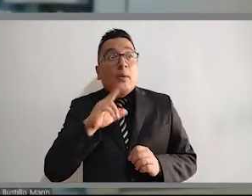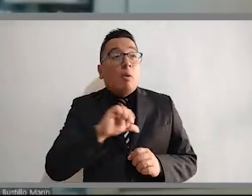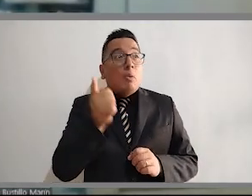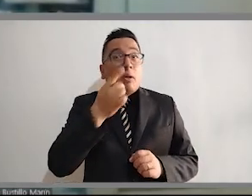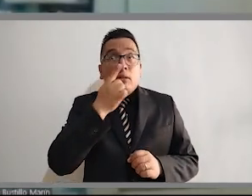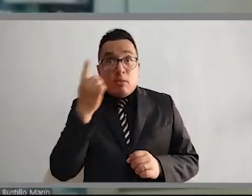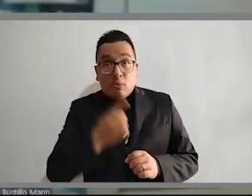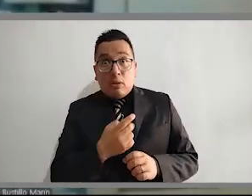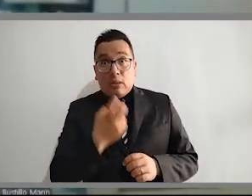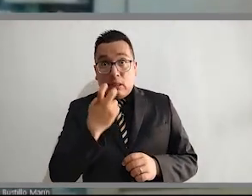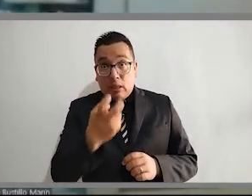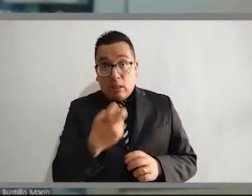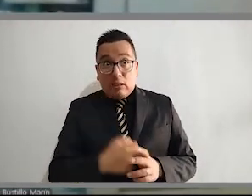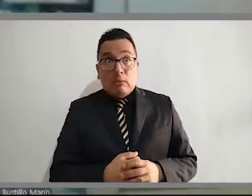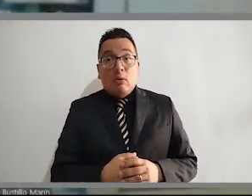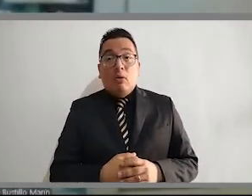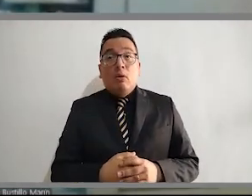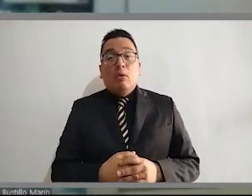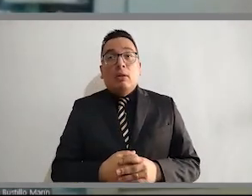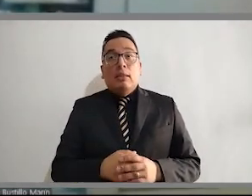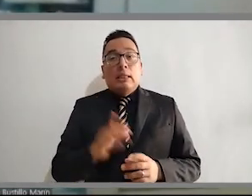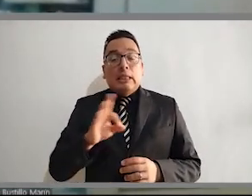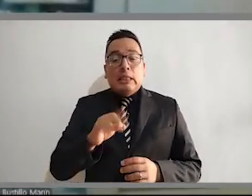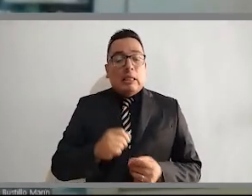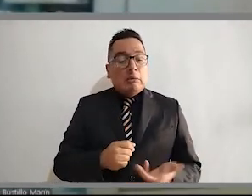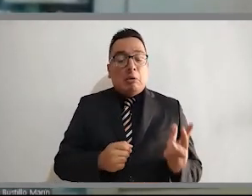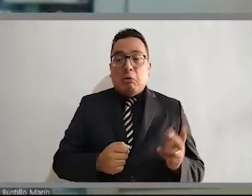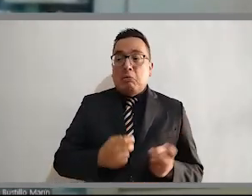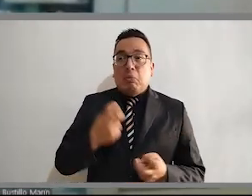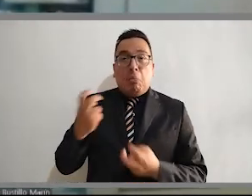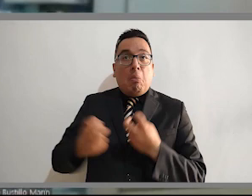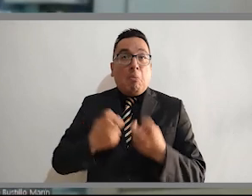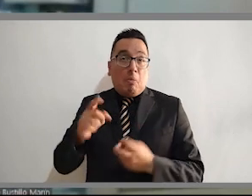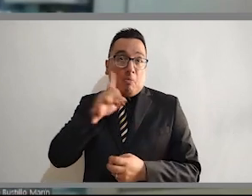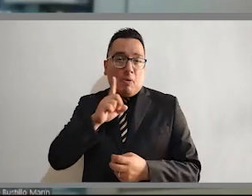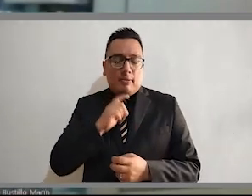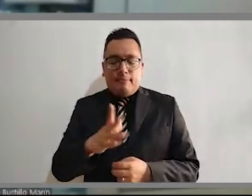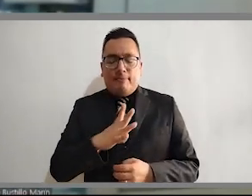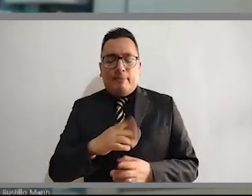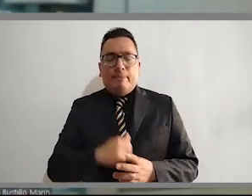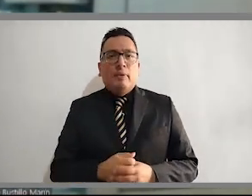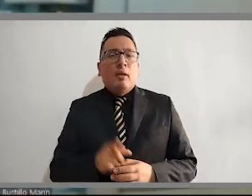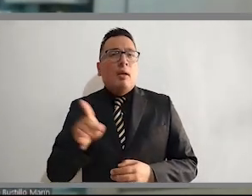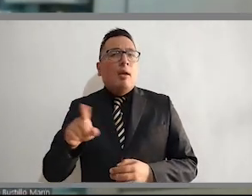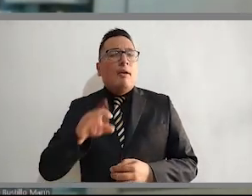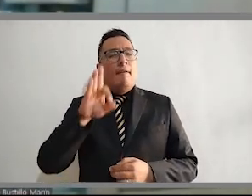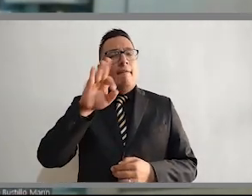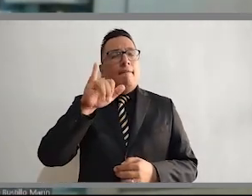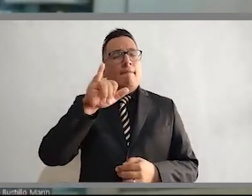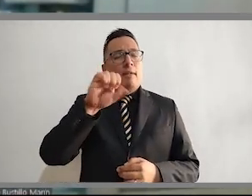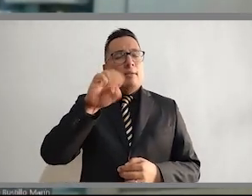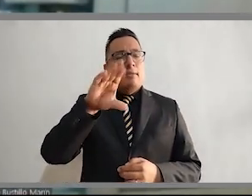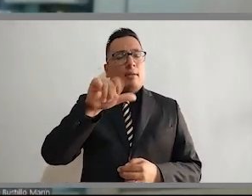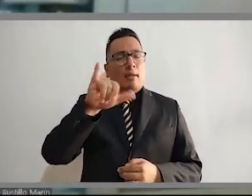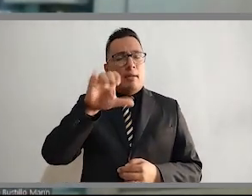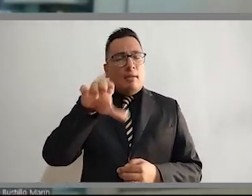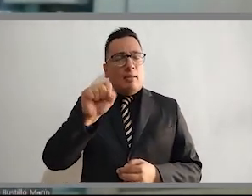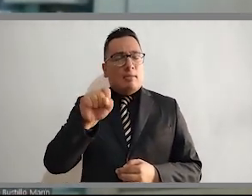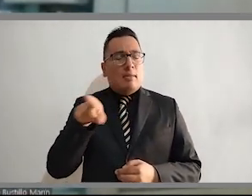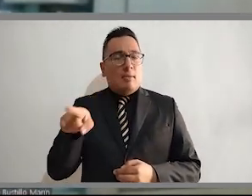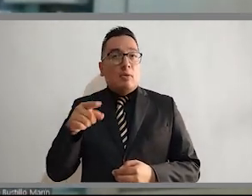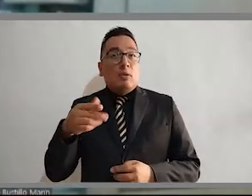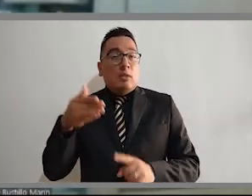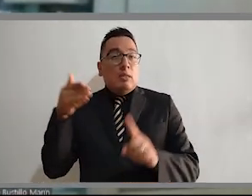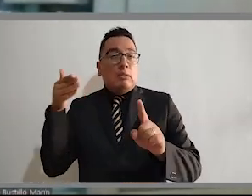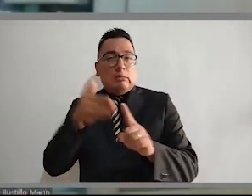denuncias por el delito de violencia política de género, están las fiscalías especializadas de